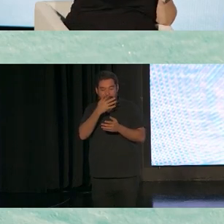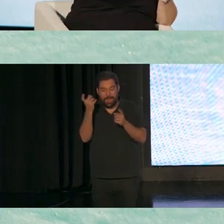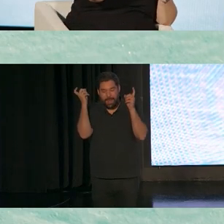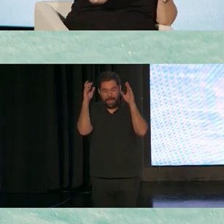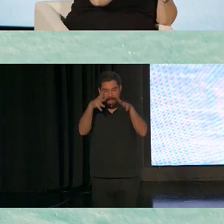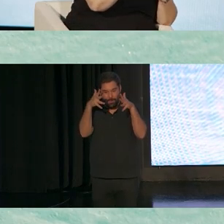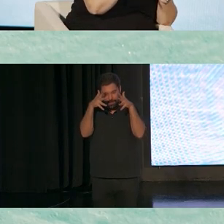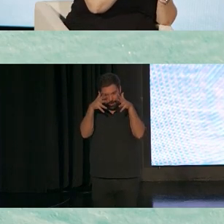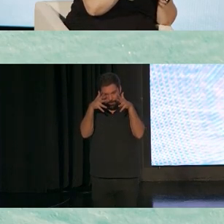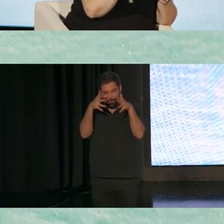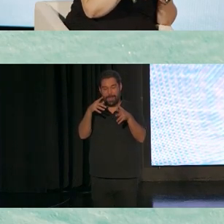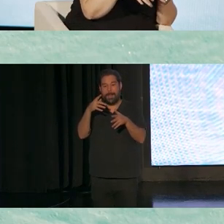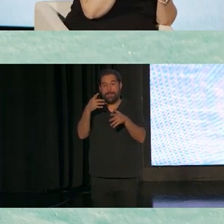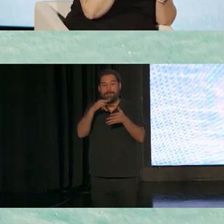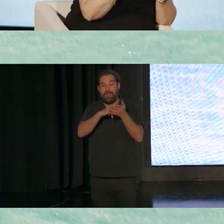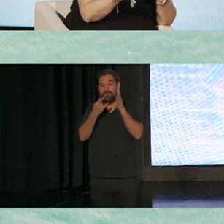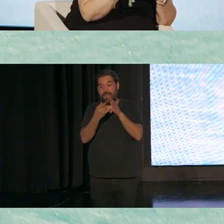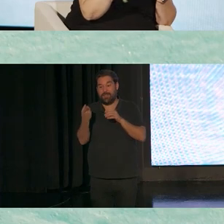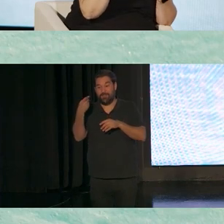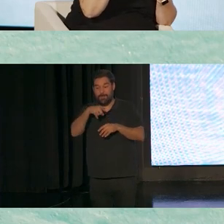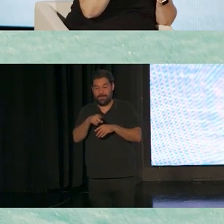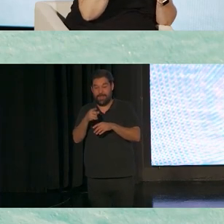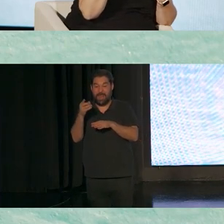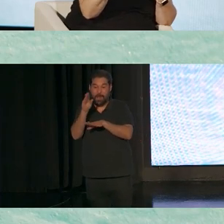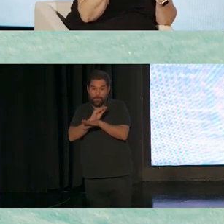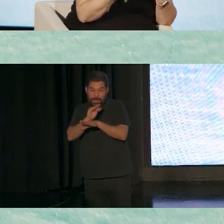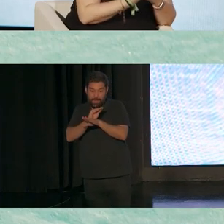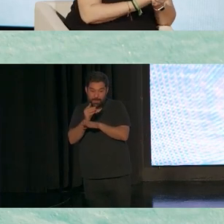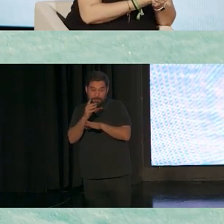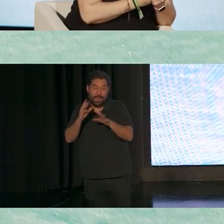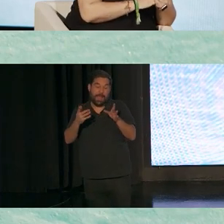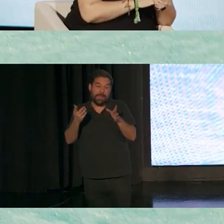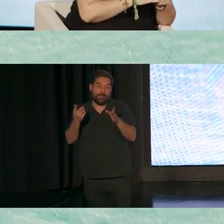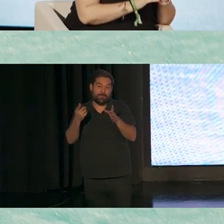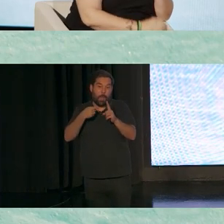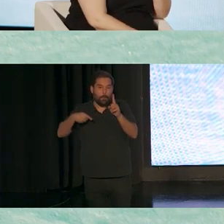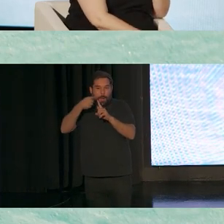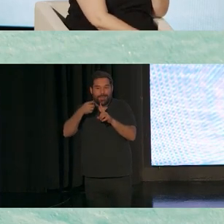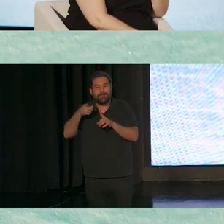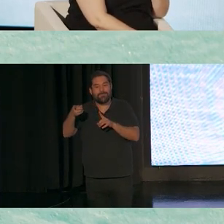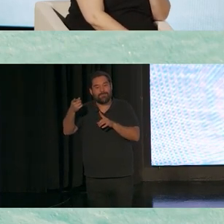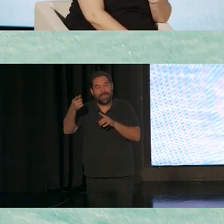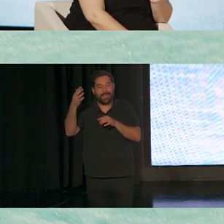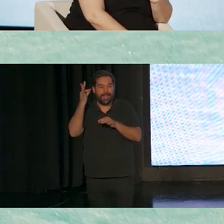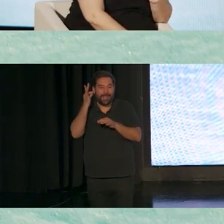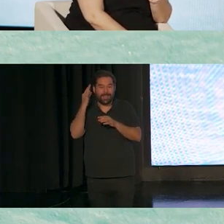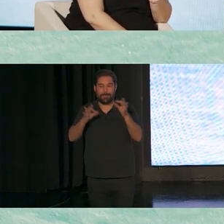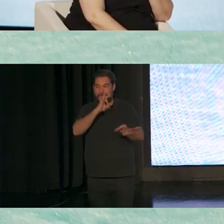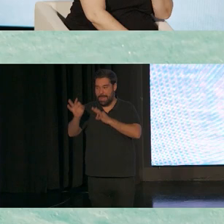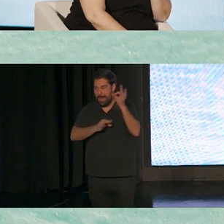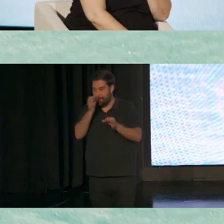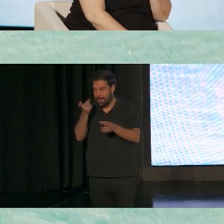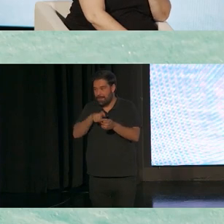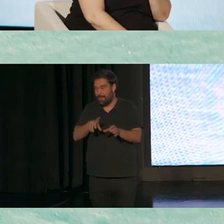técnicos para que caror pudiera participar en asambleas en actividades y que se relacionara con los demás niños porque Carol cuando empezó guarde no caminaba